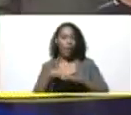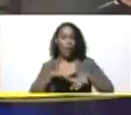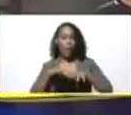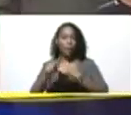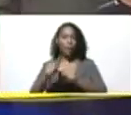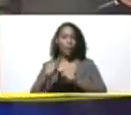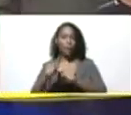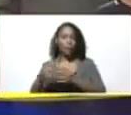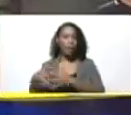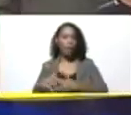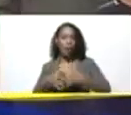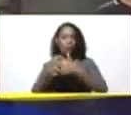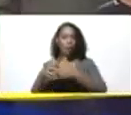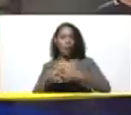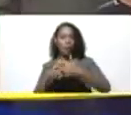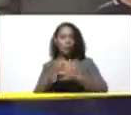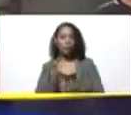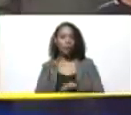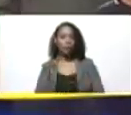imperialismo norteamericano.